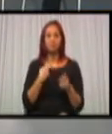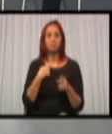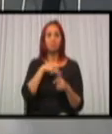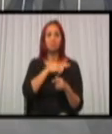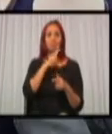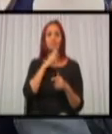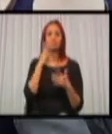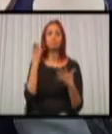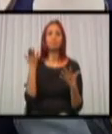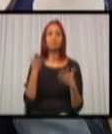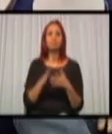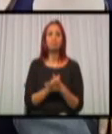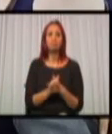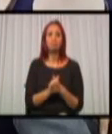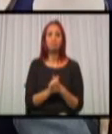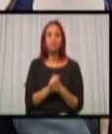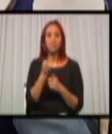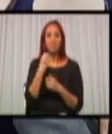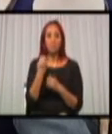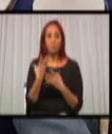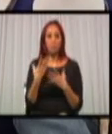a ir a una pregunta del pueblo.